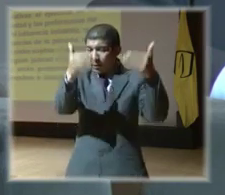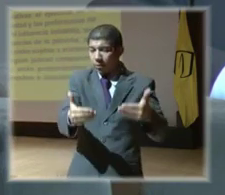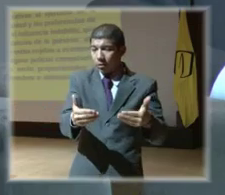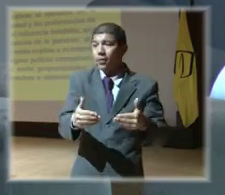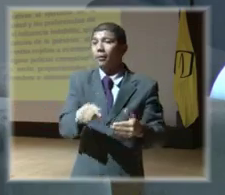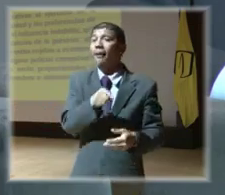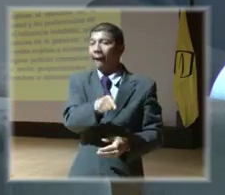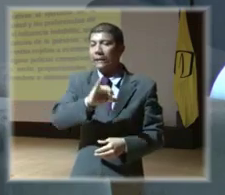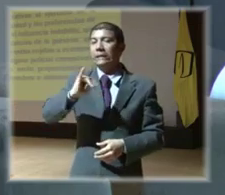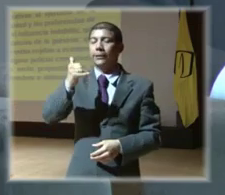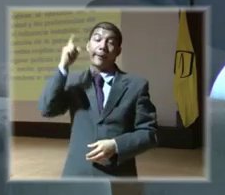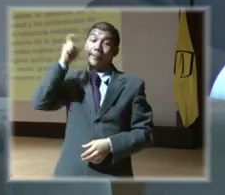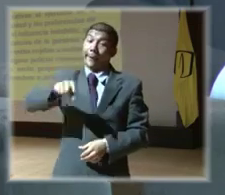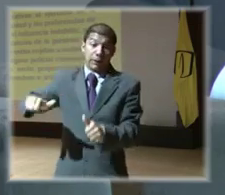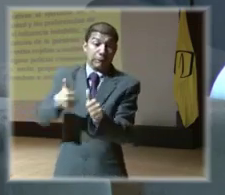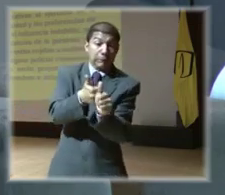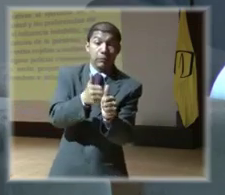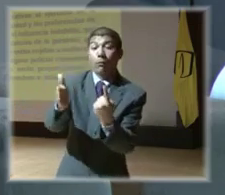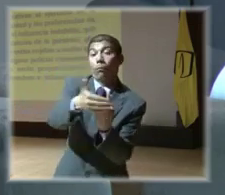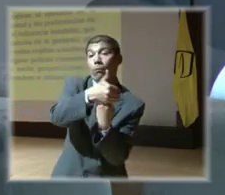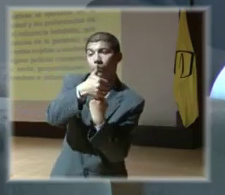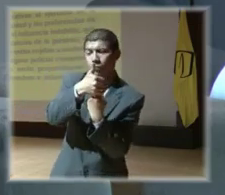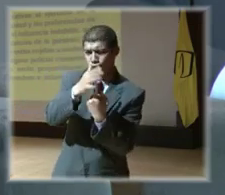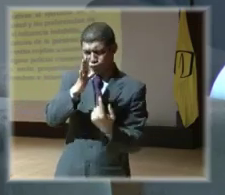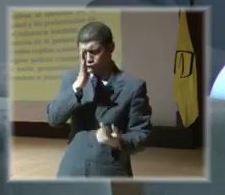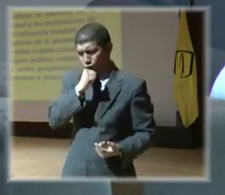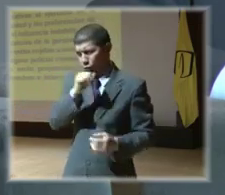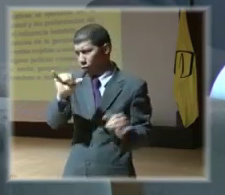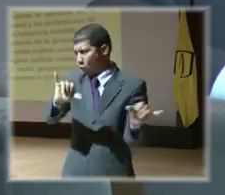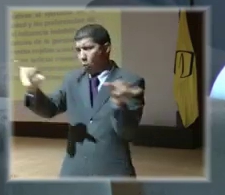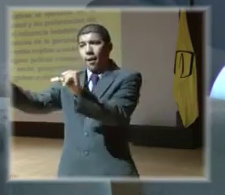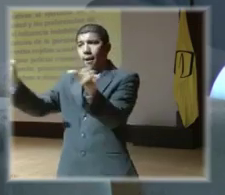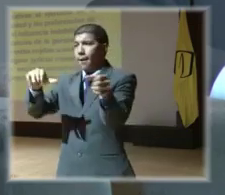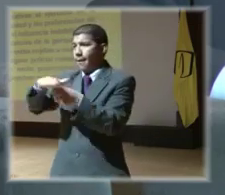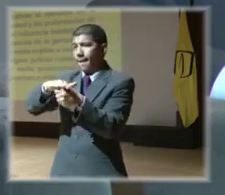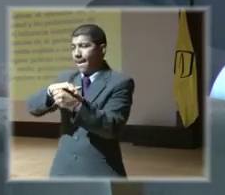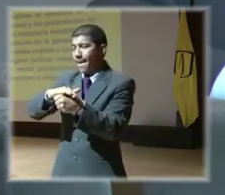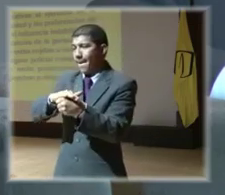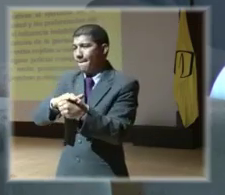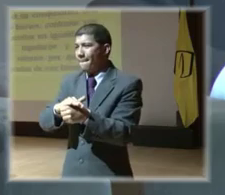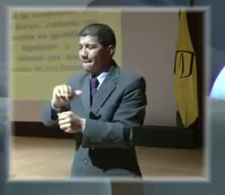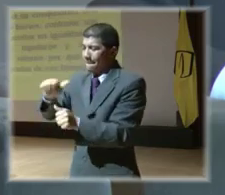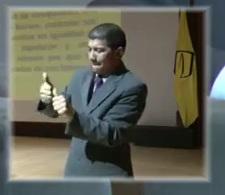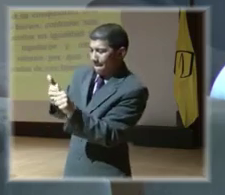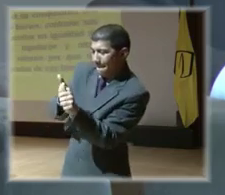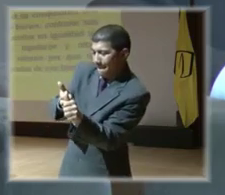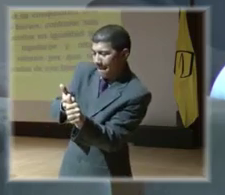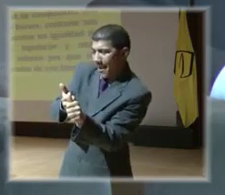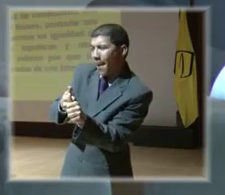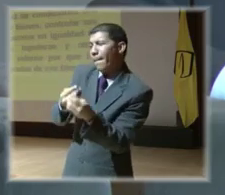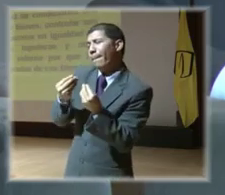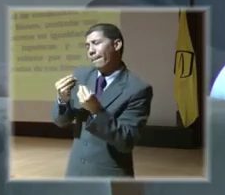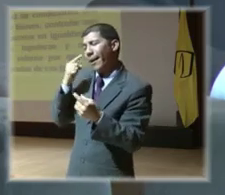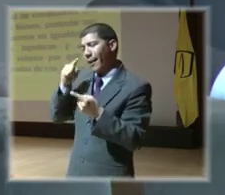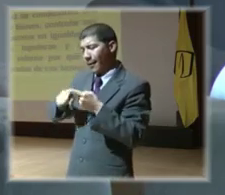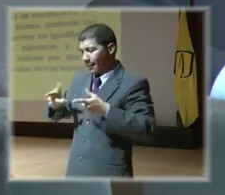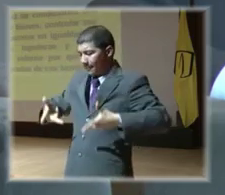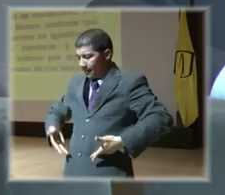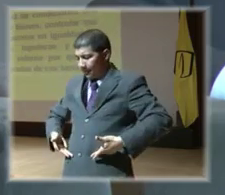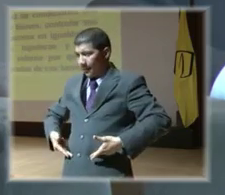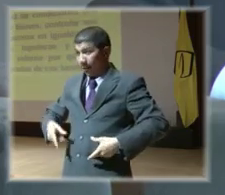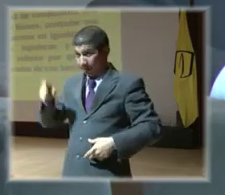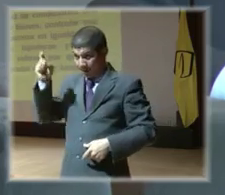discapacidad? Entonces, la pregunta no es si se requiere la interdicción para esterilizar, sino por qué esterilizar. Lo otro con que quiero cerrar es